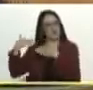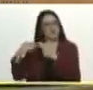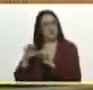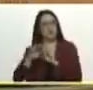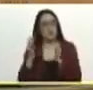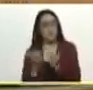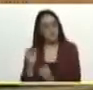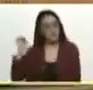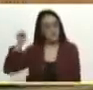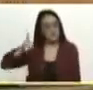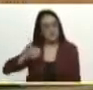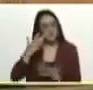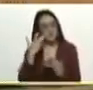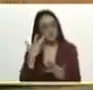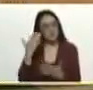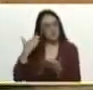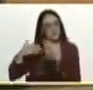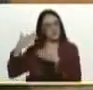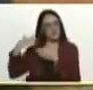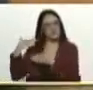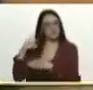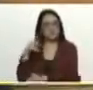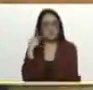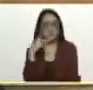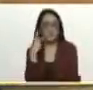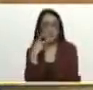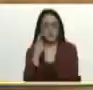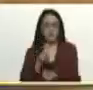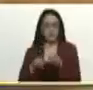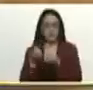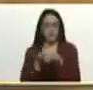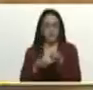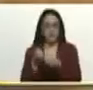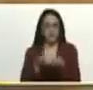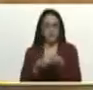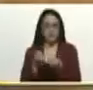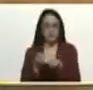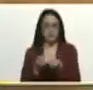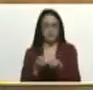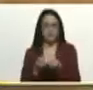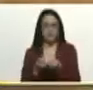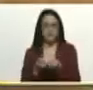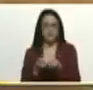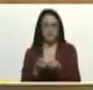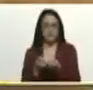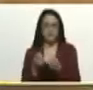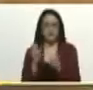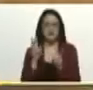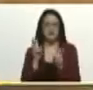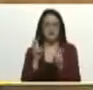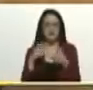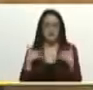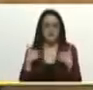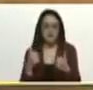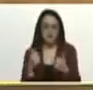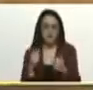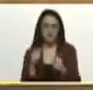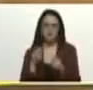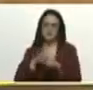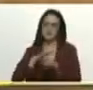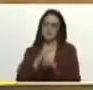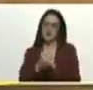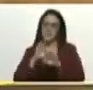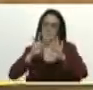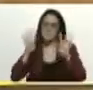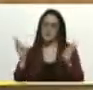Llevo años viendo retrocesos políticos, económicos, en materia sanitaria con la pandemia.